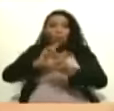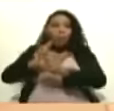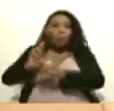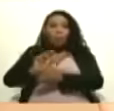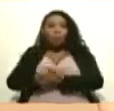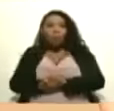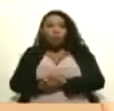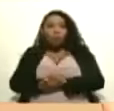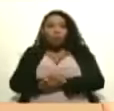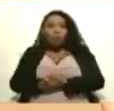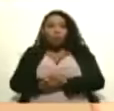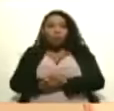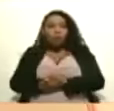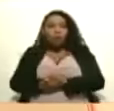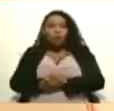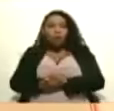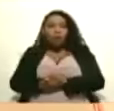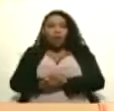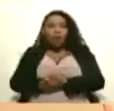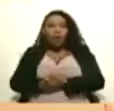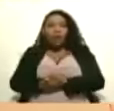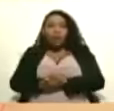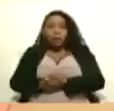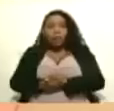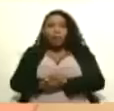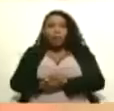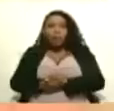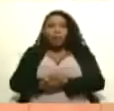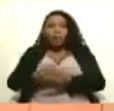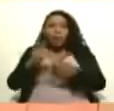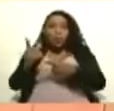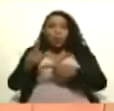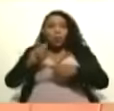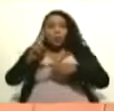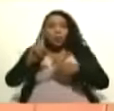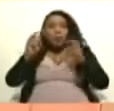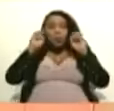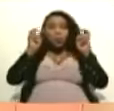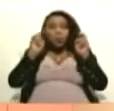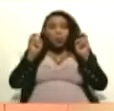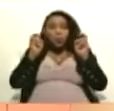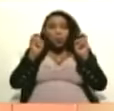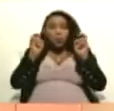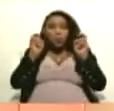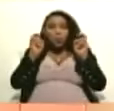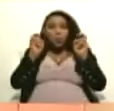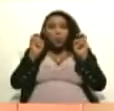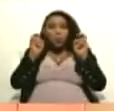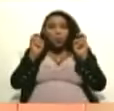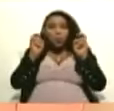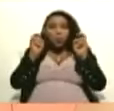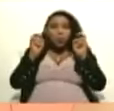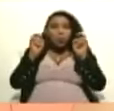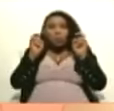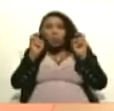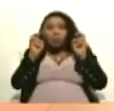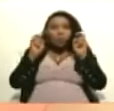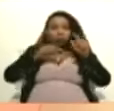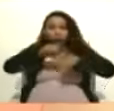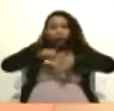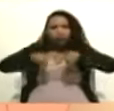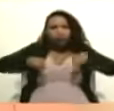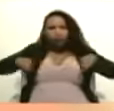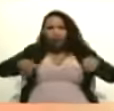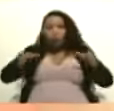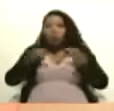Yo sé que usted no forma parte del poder electoral pero en su carácter también de eh eh coordinador del